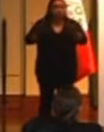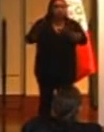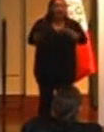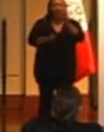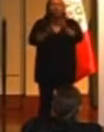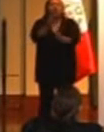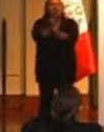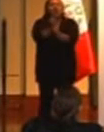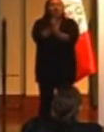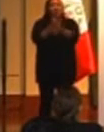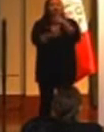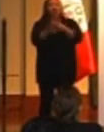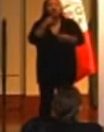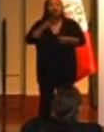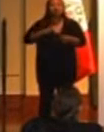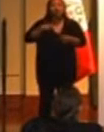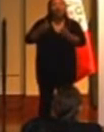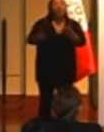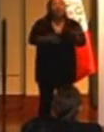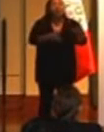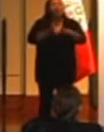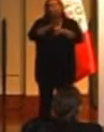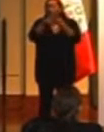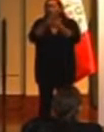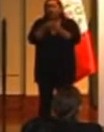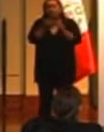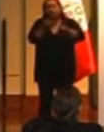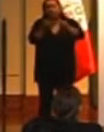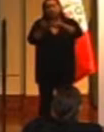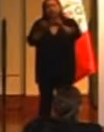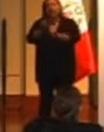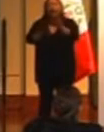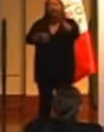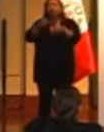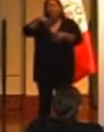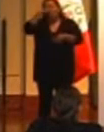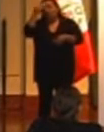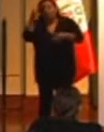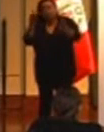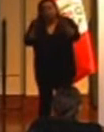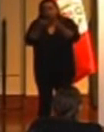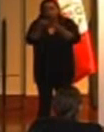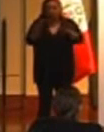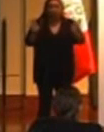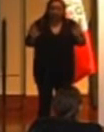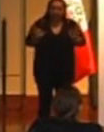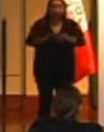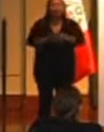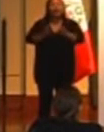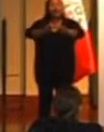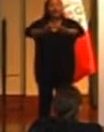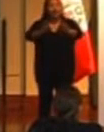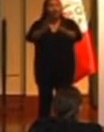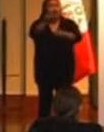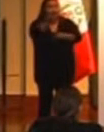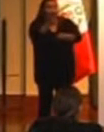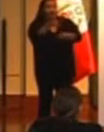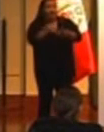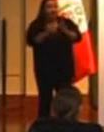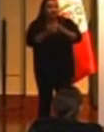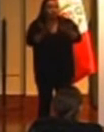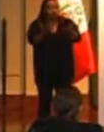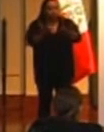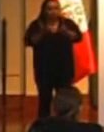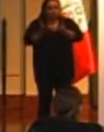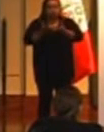algunos funcionarios municipales, los bomberos, etcétera. De repente me olvido de alguien en esta enumeración. Pero esto nos va